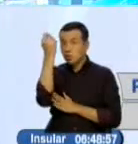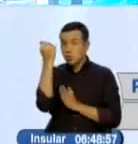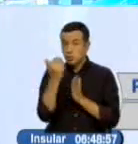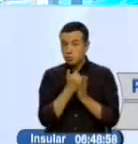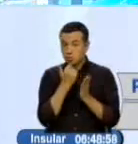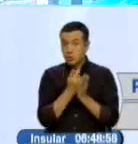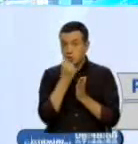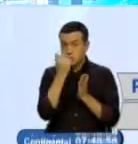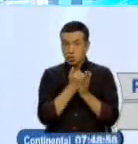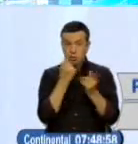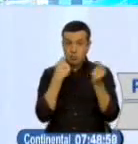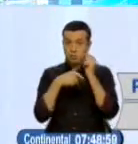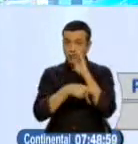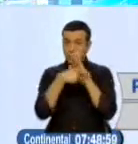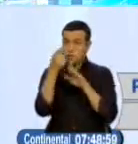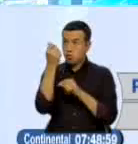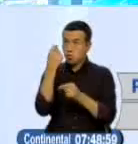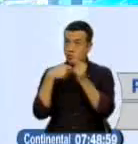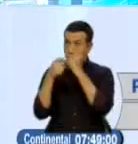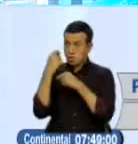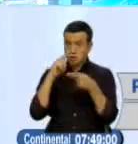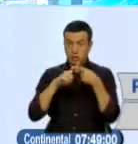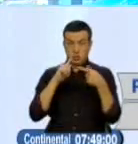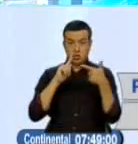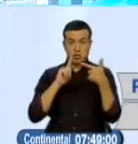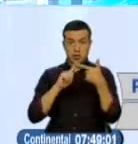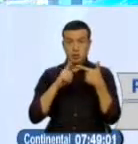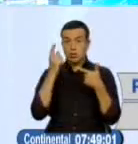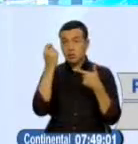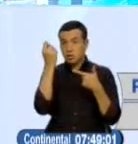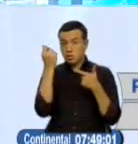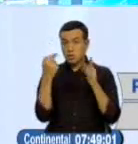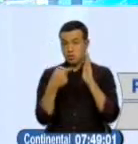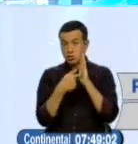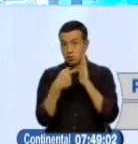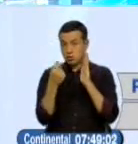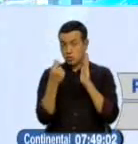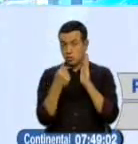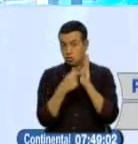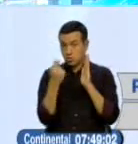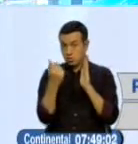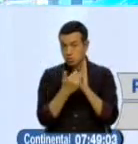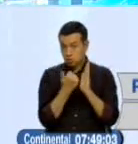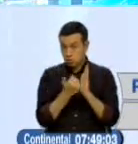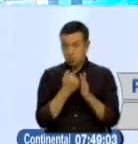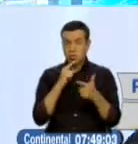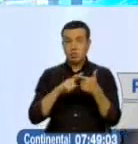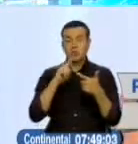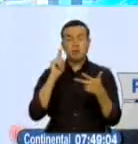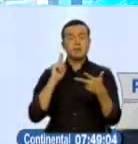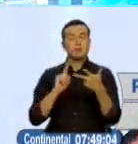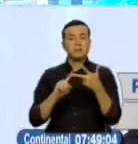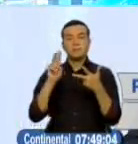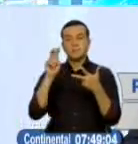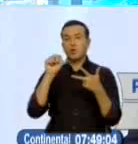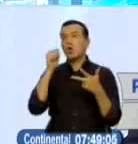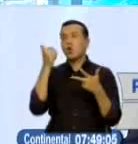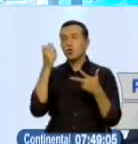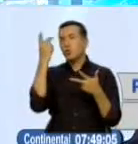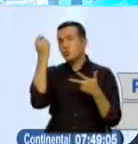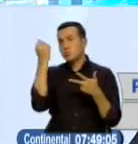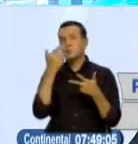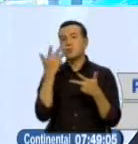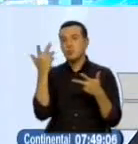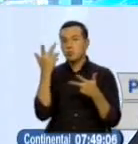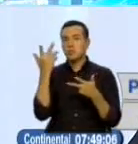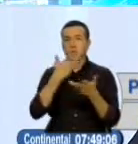ingresos que provienen de la venta del petróleo, los ingresos que provienen de sus ingresos fiscales, ¿no es cierto?, y los otros que están